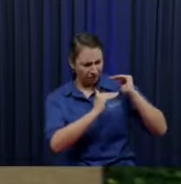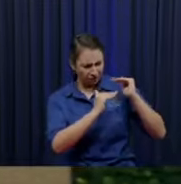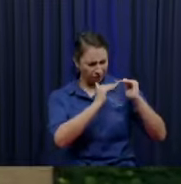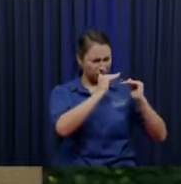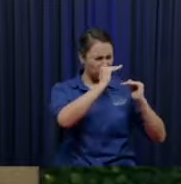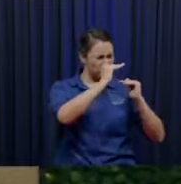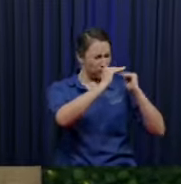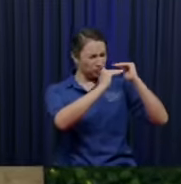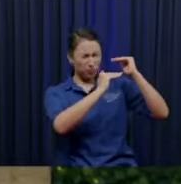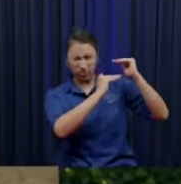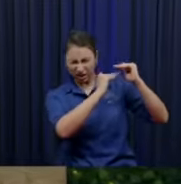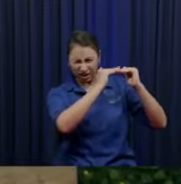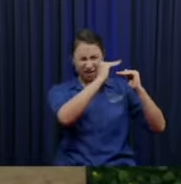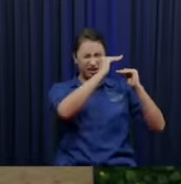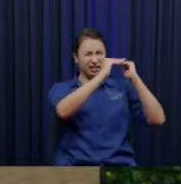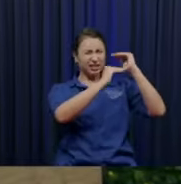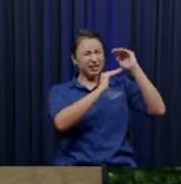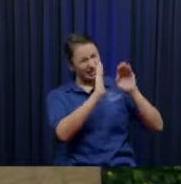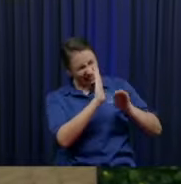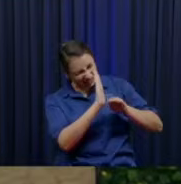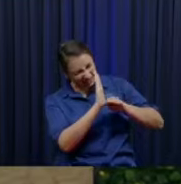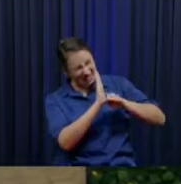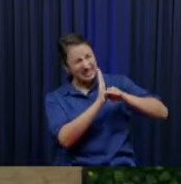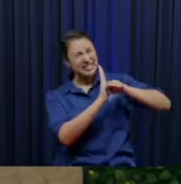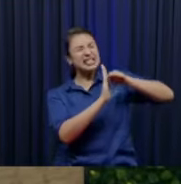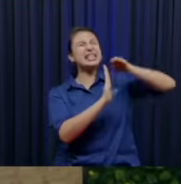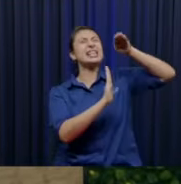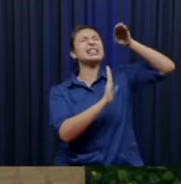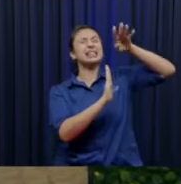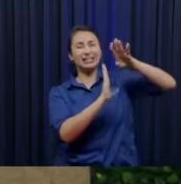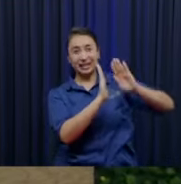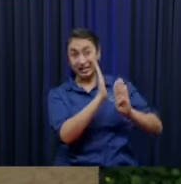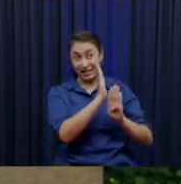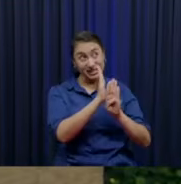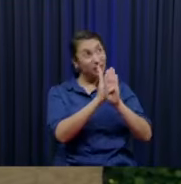Esa evolución, por eso, ¿a qué vienes a la iglesia?